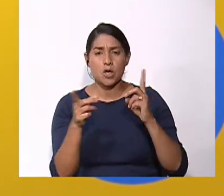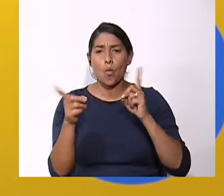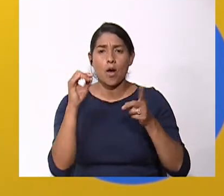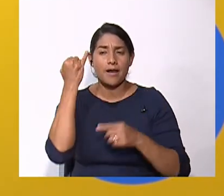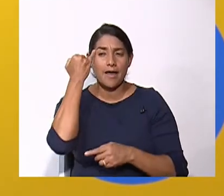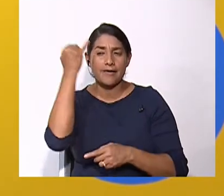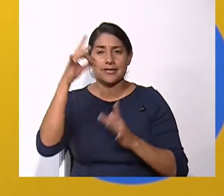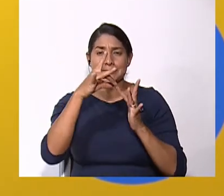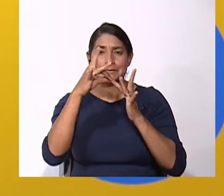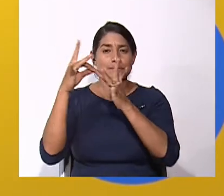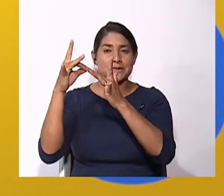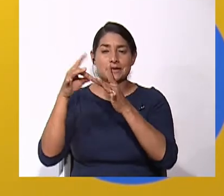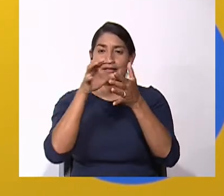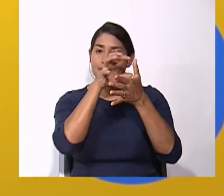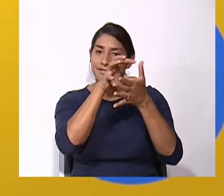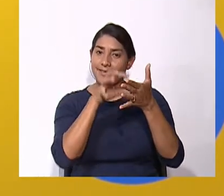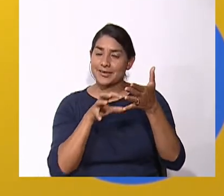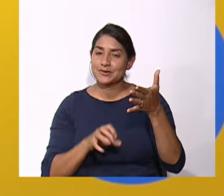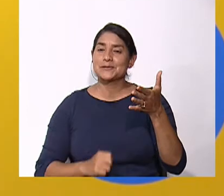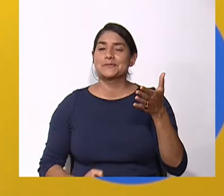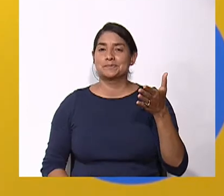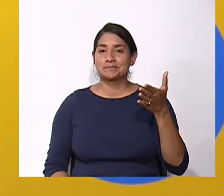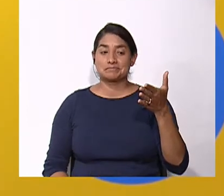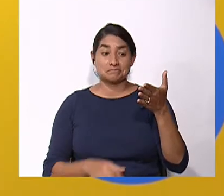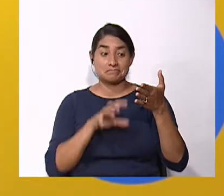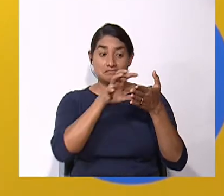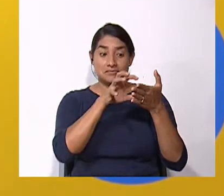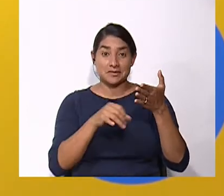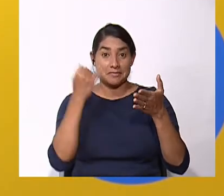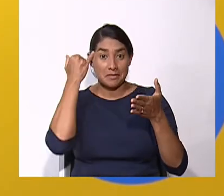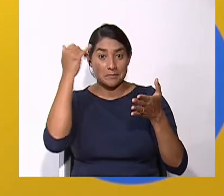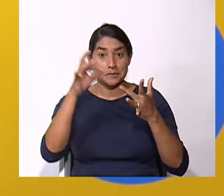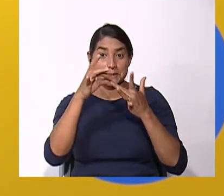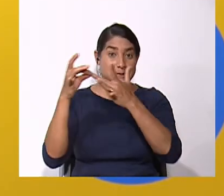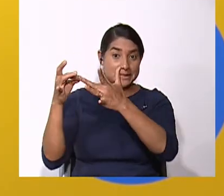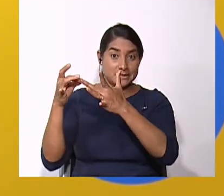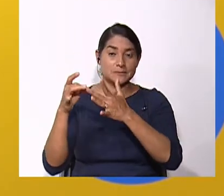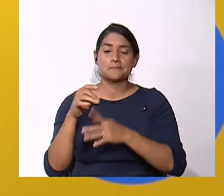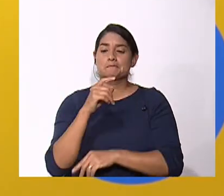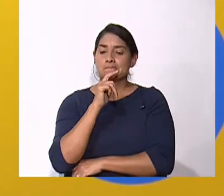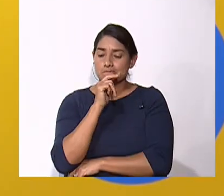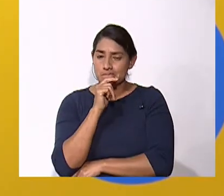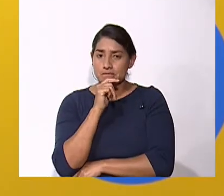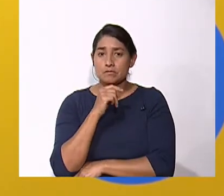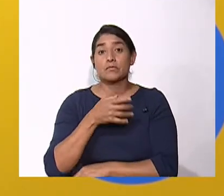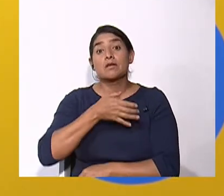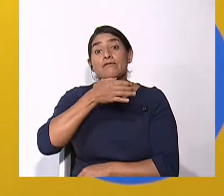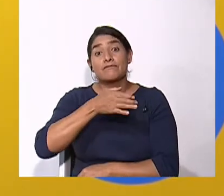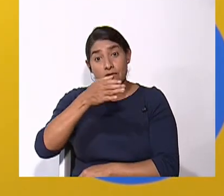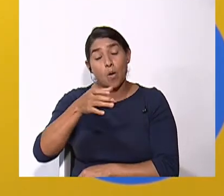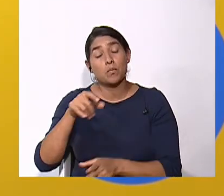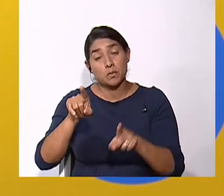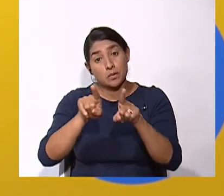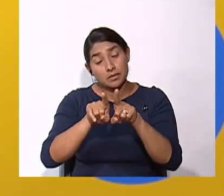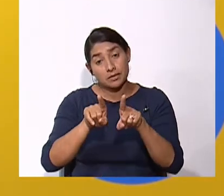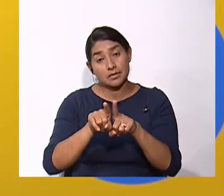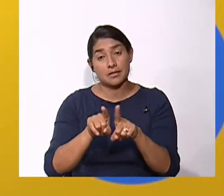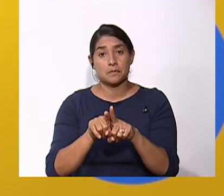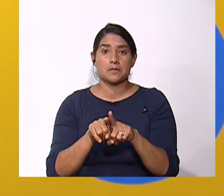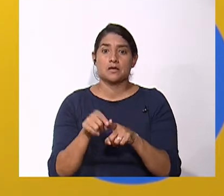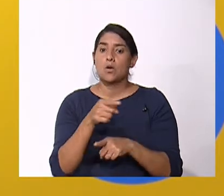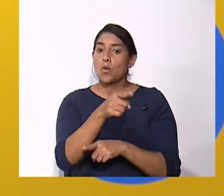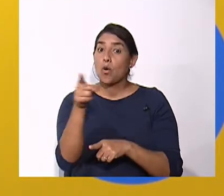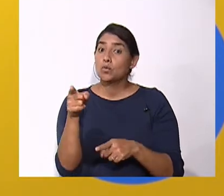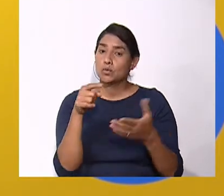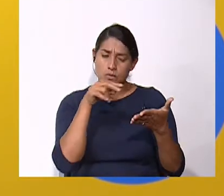idea fundamental del texto, la idea principal. Les recomiendo también que